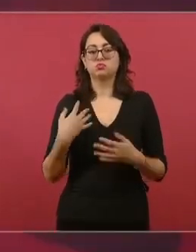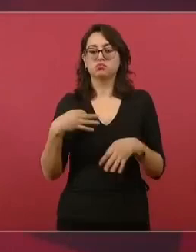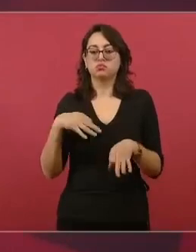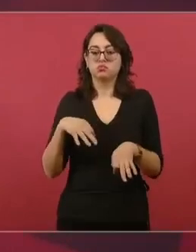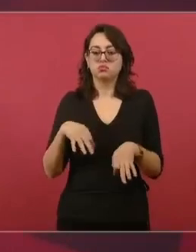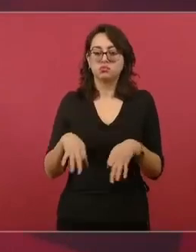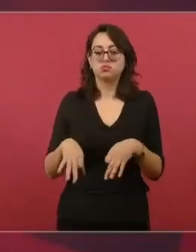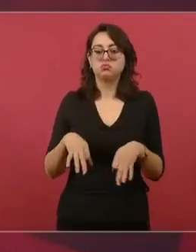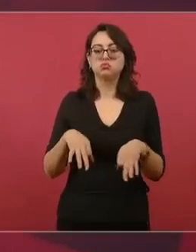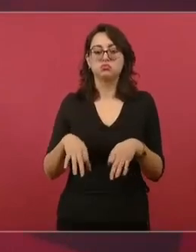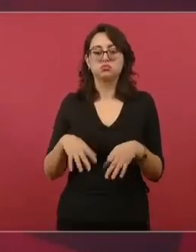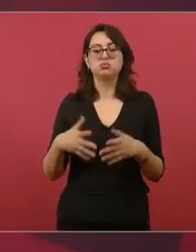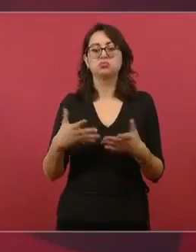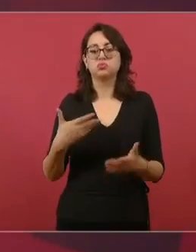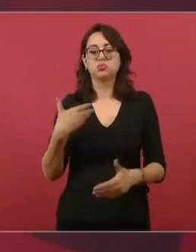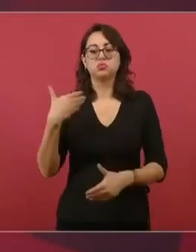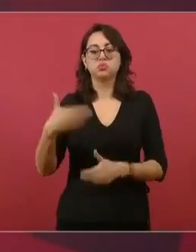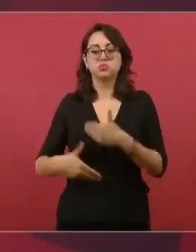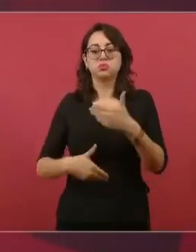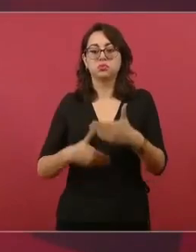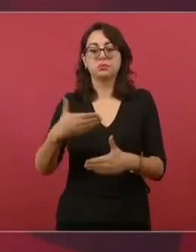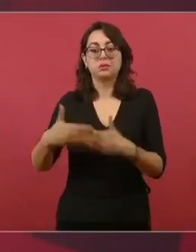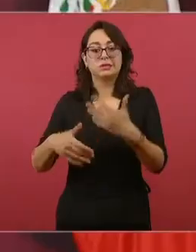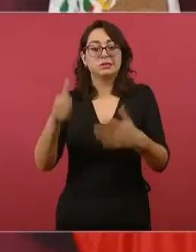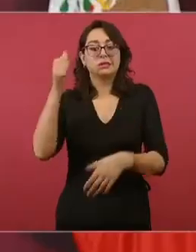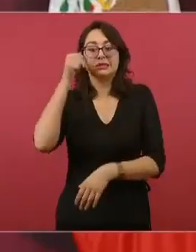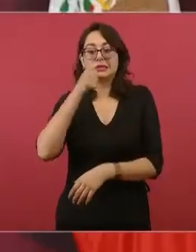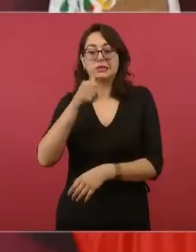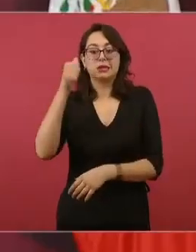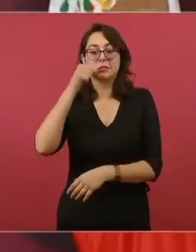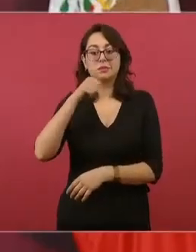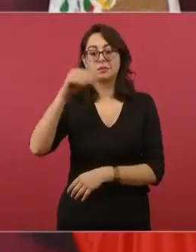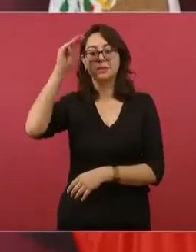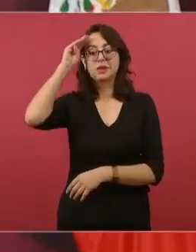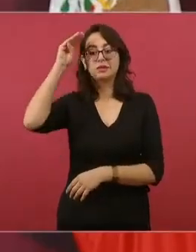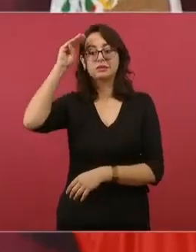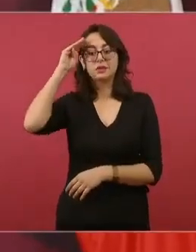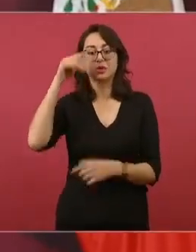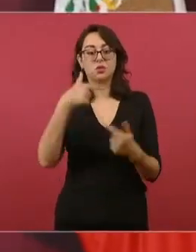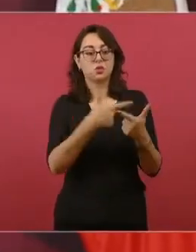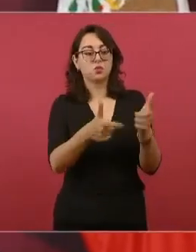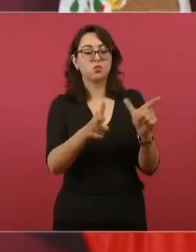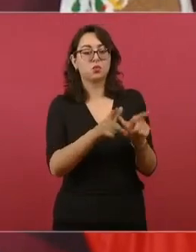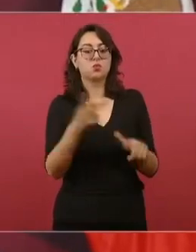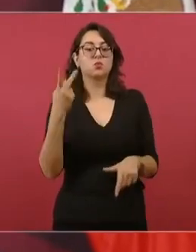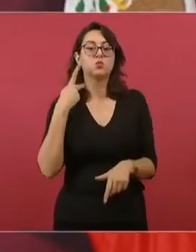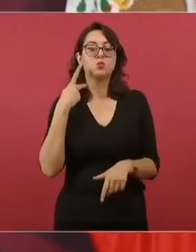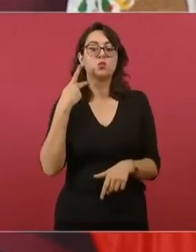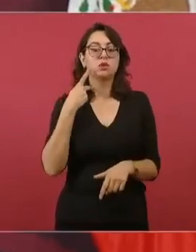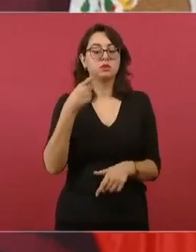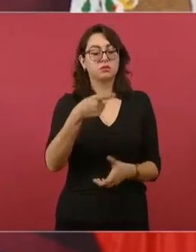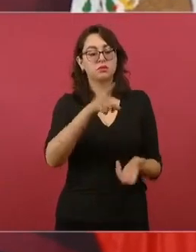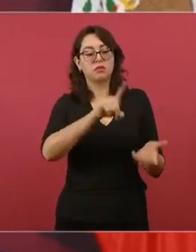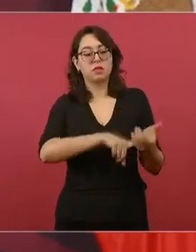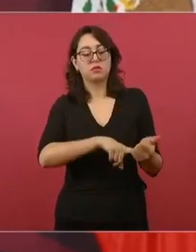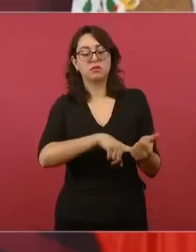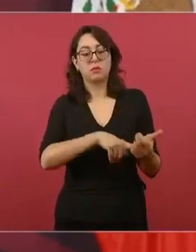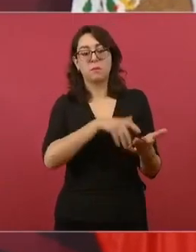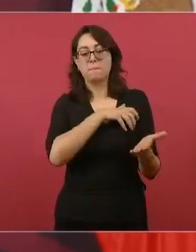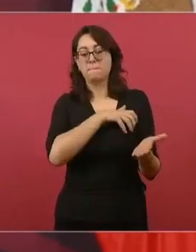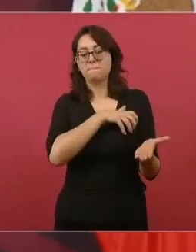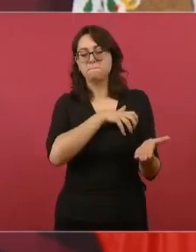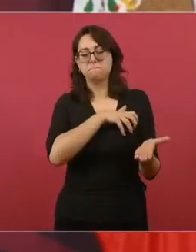como el dirigente de un movimiento de transformación en el que participamos millones